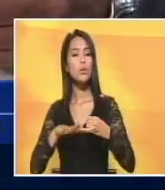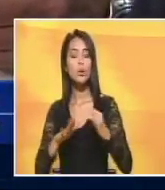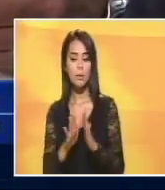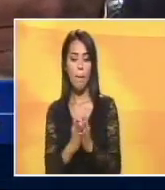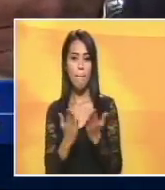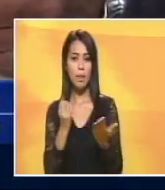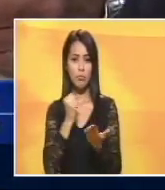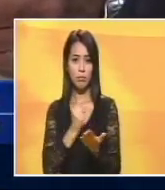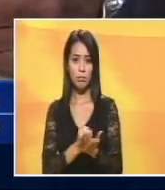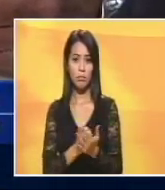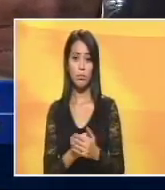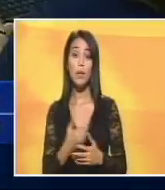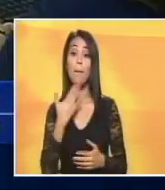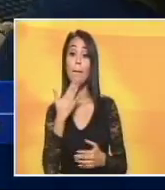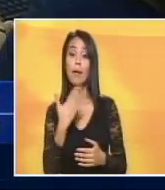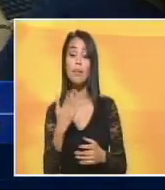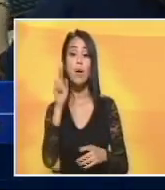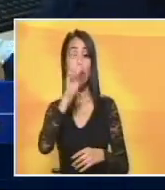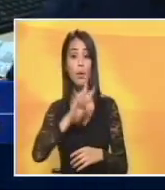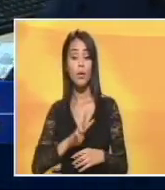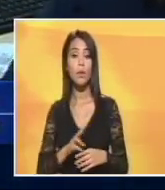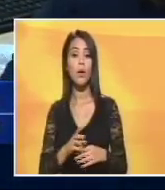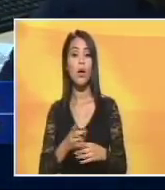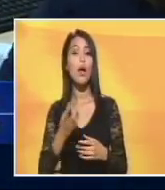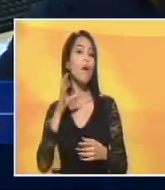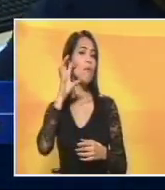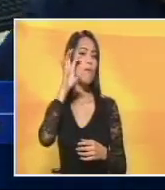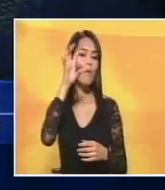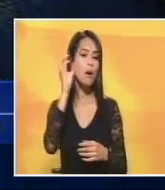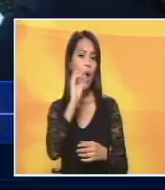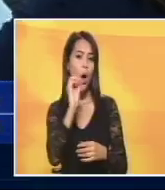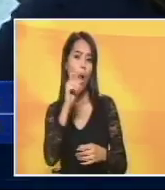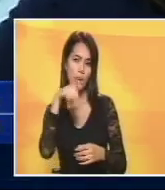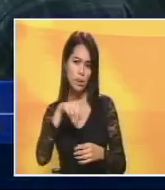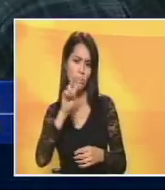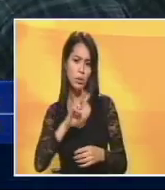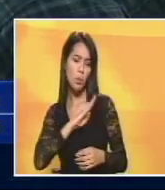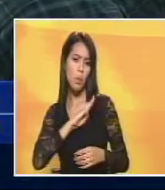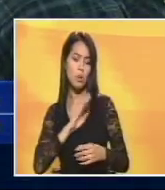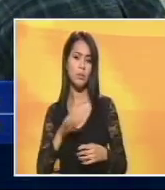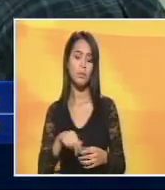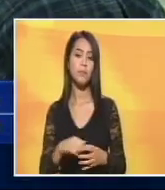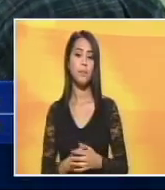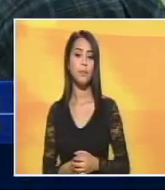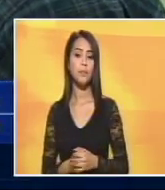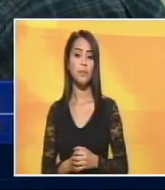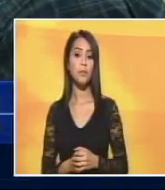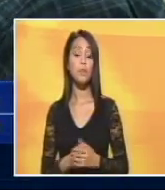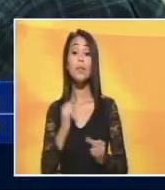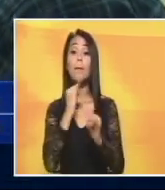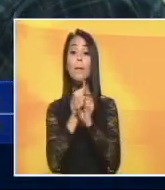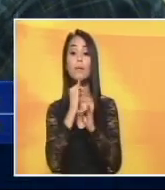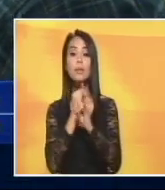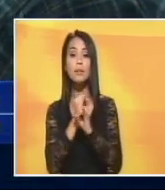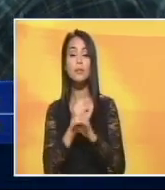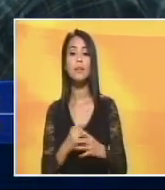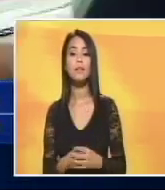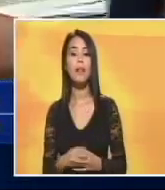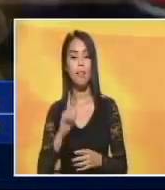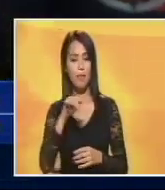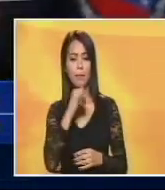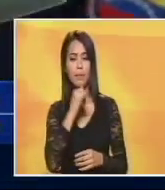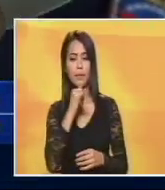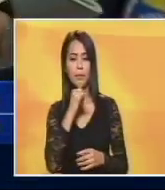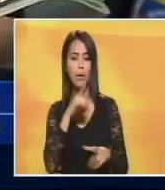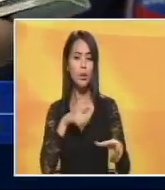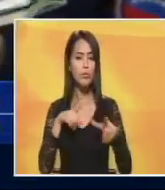emitido y podrá ser solicitado por los venezolanos que se encuentren dentro y fuera del país a través de su página web. Asimismo, aseguró que con